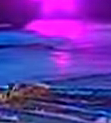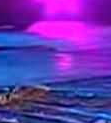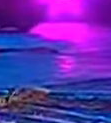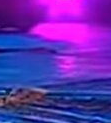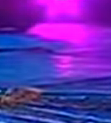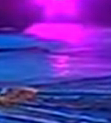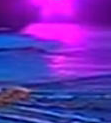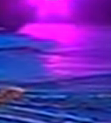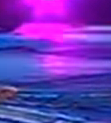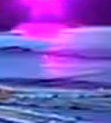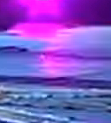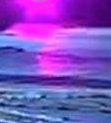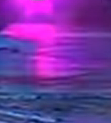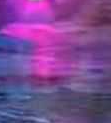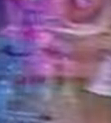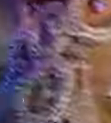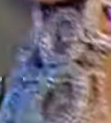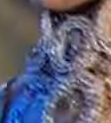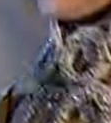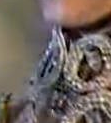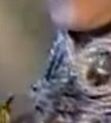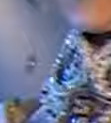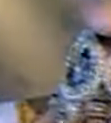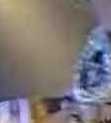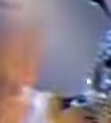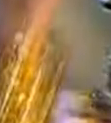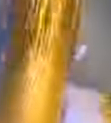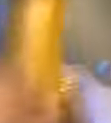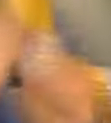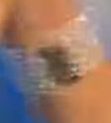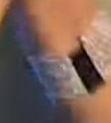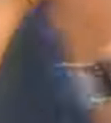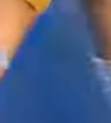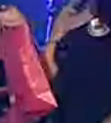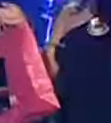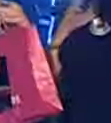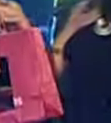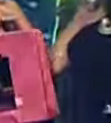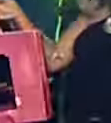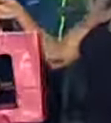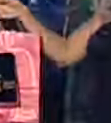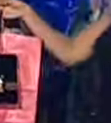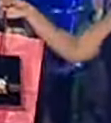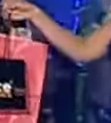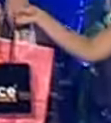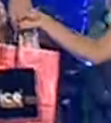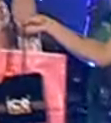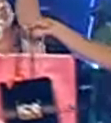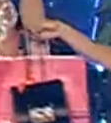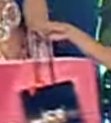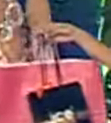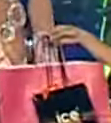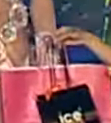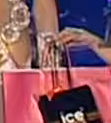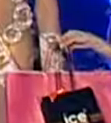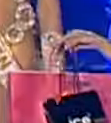fantasía Pasaje a la India. Señores y señores, por nuestra parte, nada más. Un placer, como siempre, a través del 2 de Televisión Canaria, la